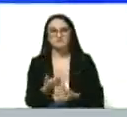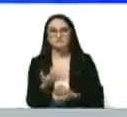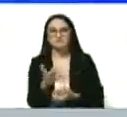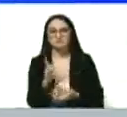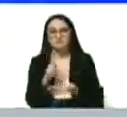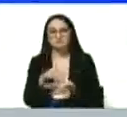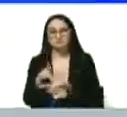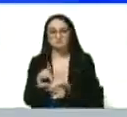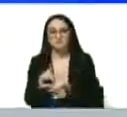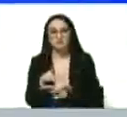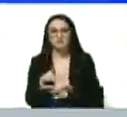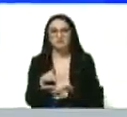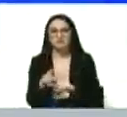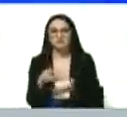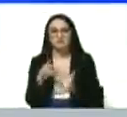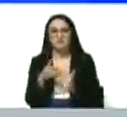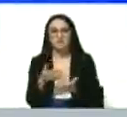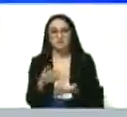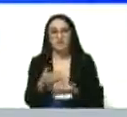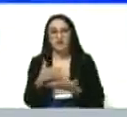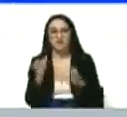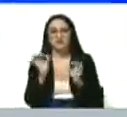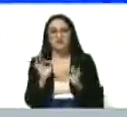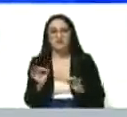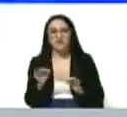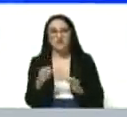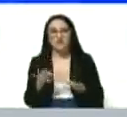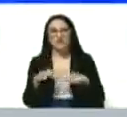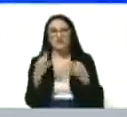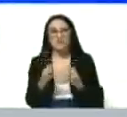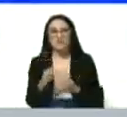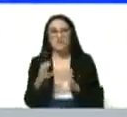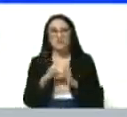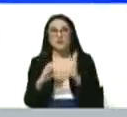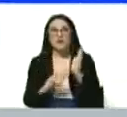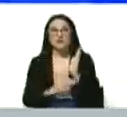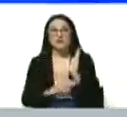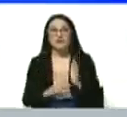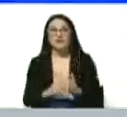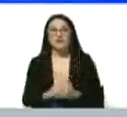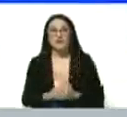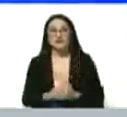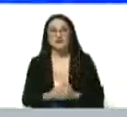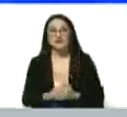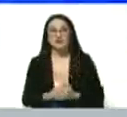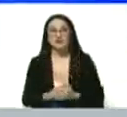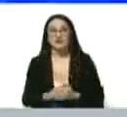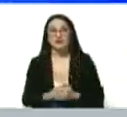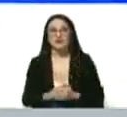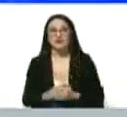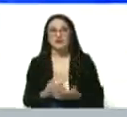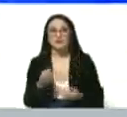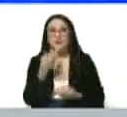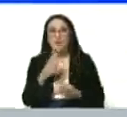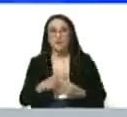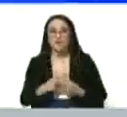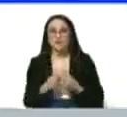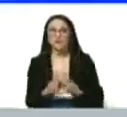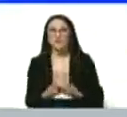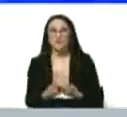en esta ocasión habla en gran forma acerca de nuestra familia OPEP y de los lazos de buena voluntad